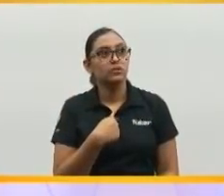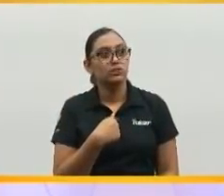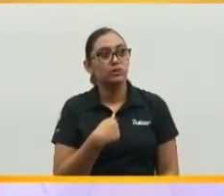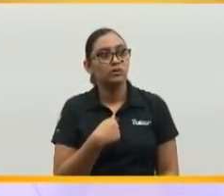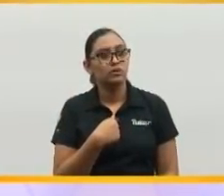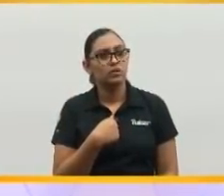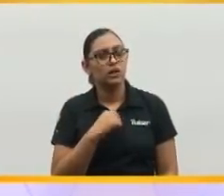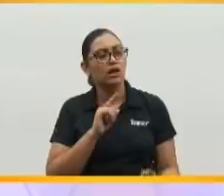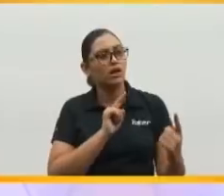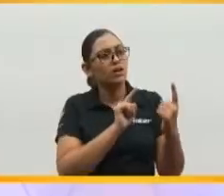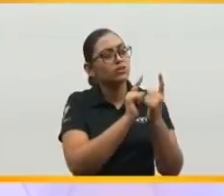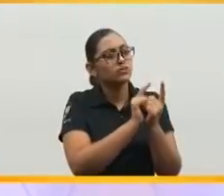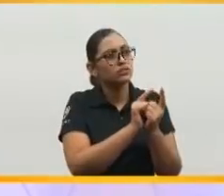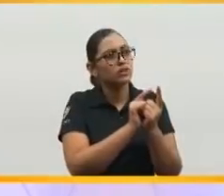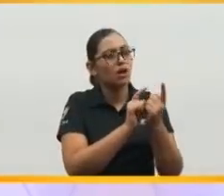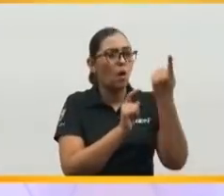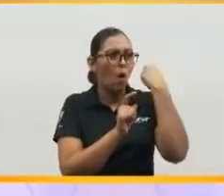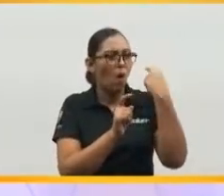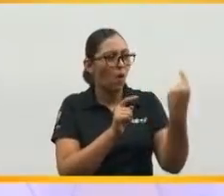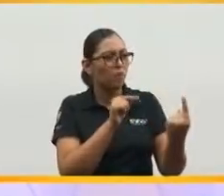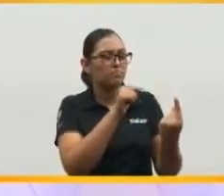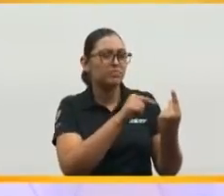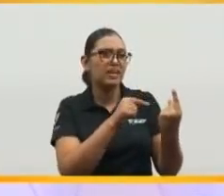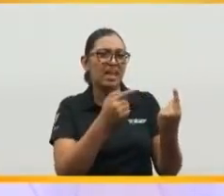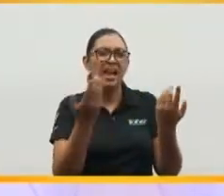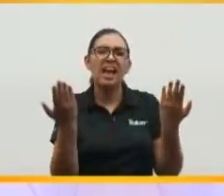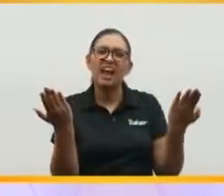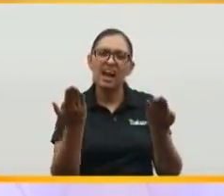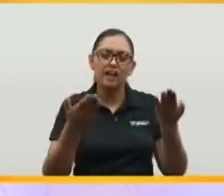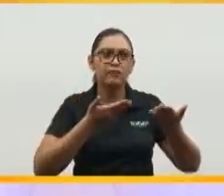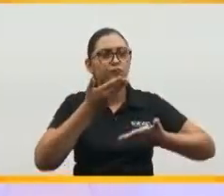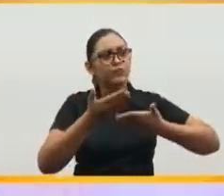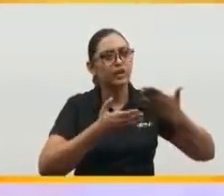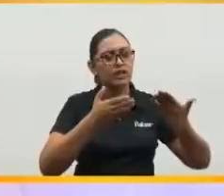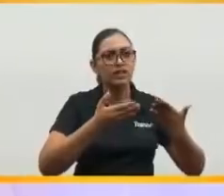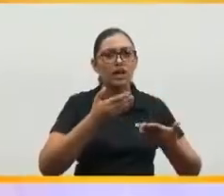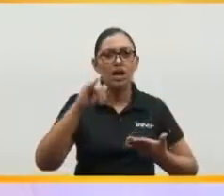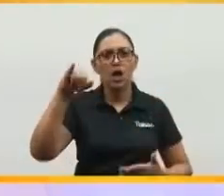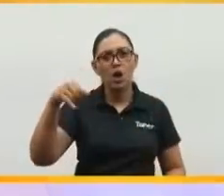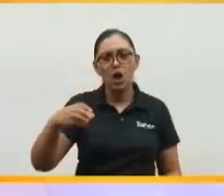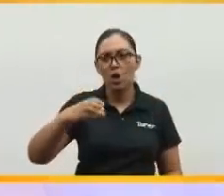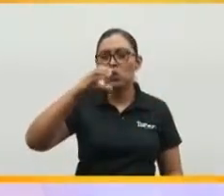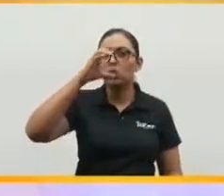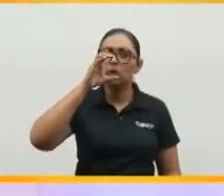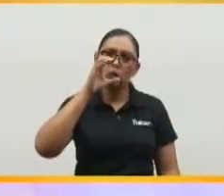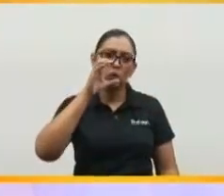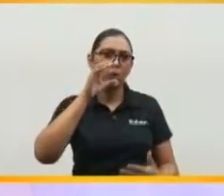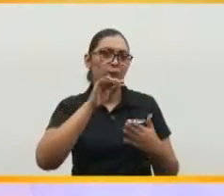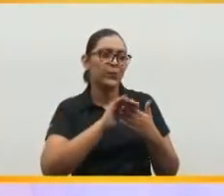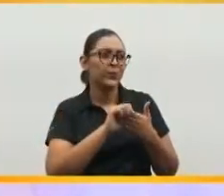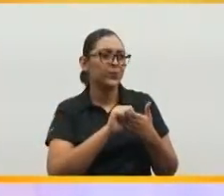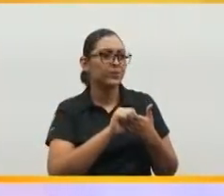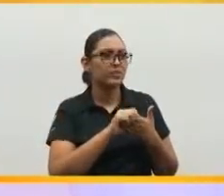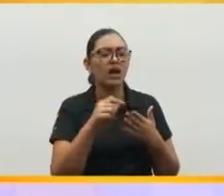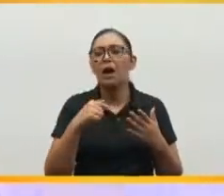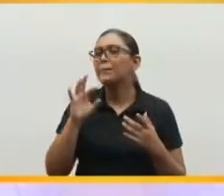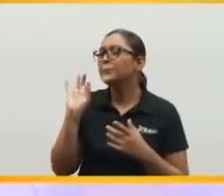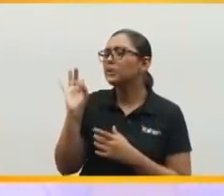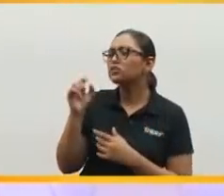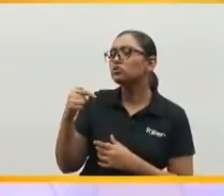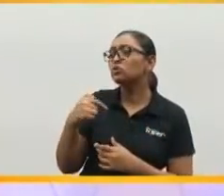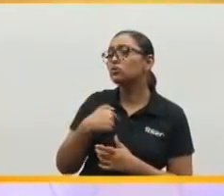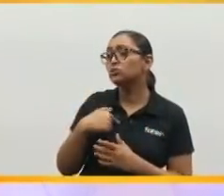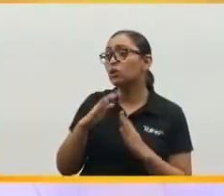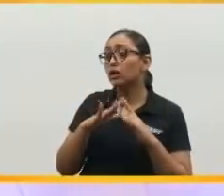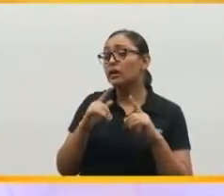vendiendo jugos en la calle. Y eso muy, muy hermoso, muy amable. Pastor, el jugo, y aquí, allá. Y me dijo, pastor, yo me había alejado